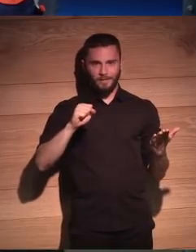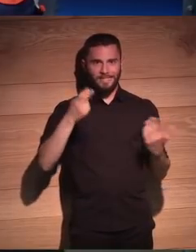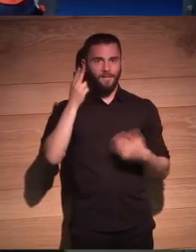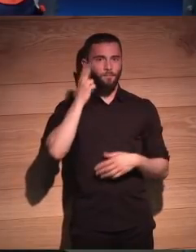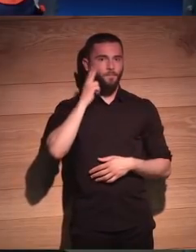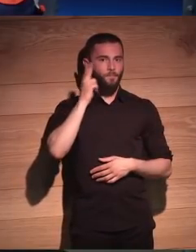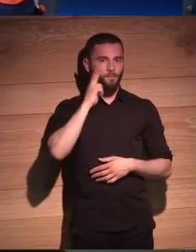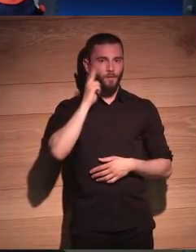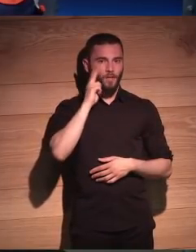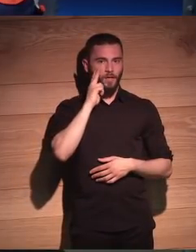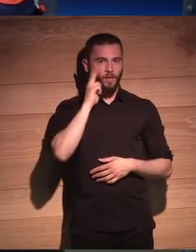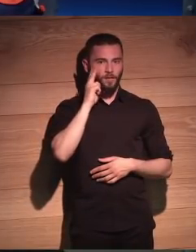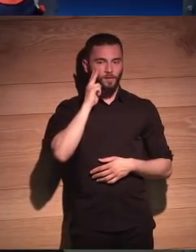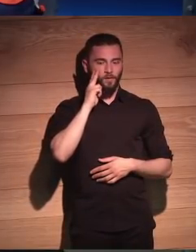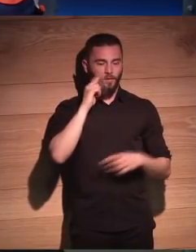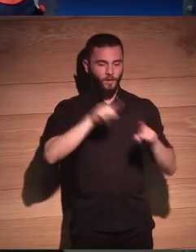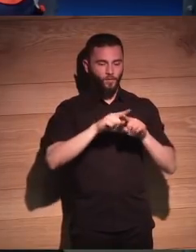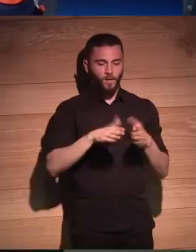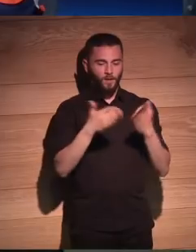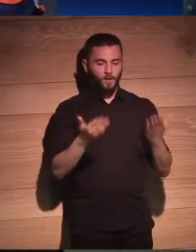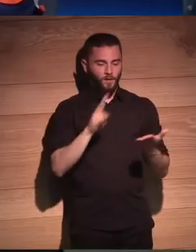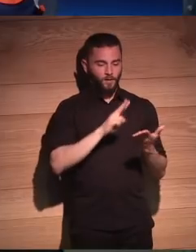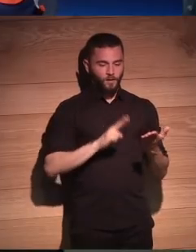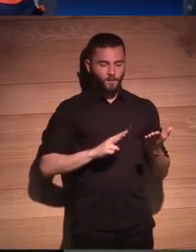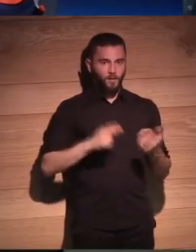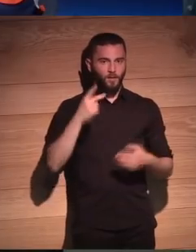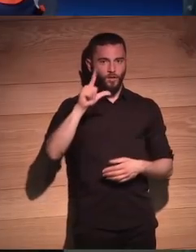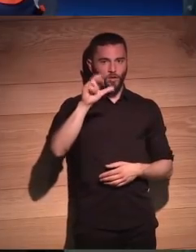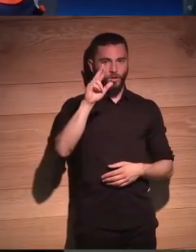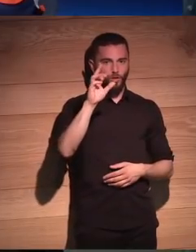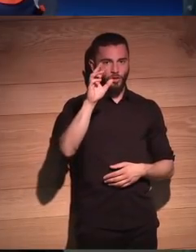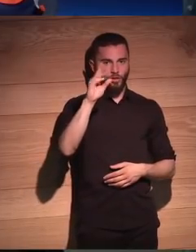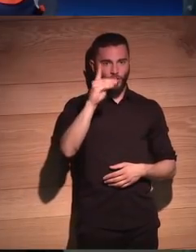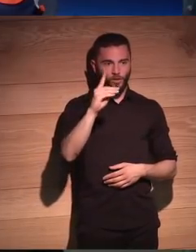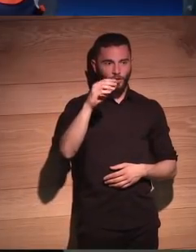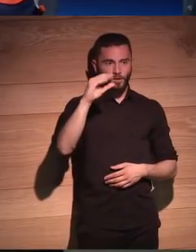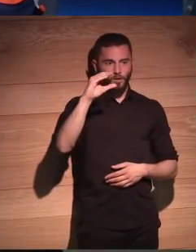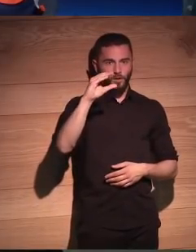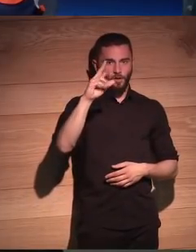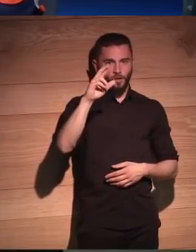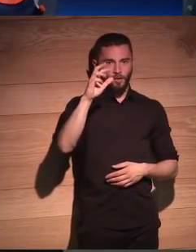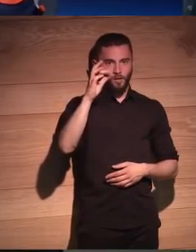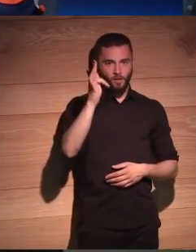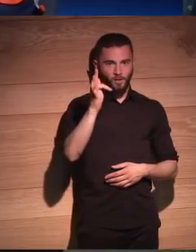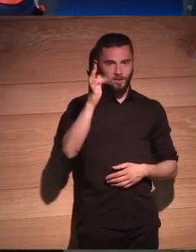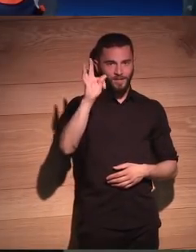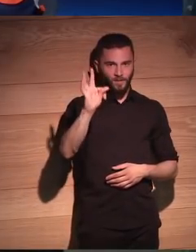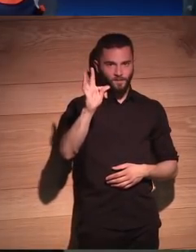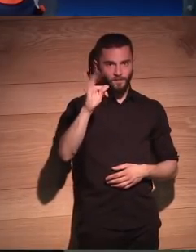miedo como me daba leer las primeras novelas que cayeron en mis manos de Lovecraft, que no podía leerlas sola en casa. Te entiendo